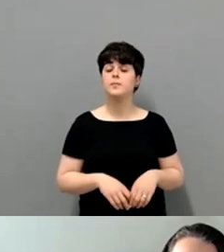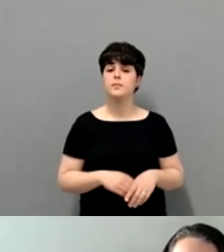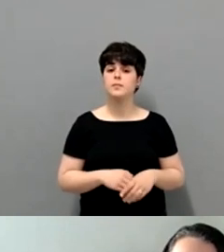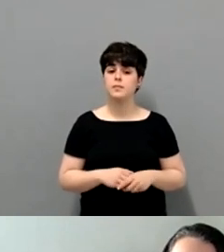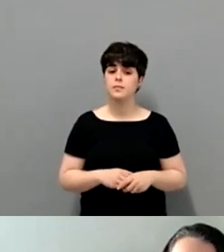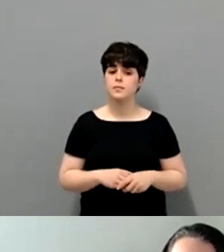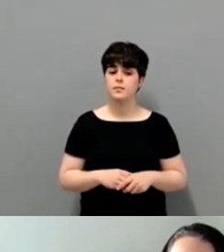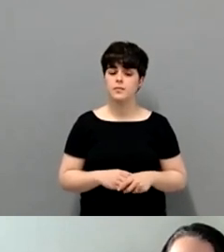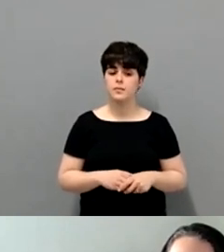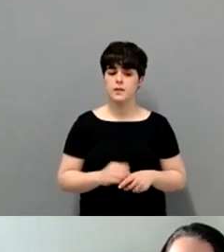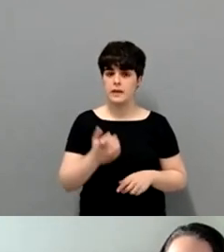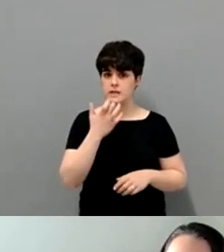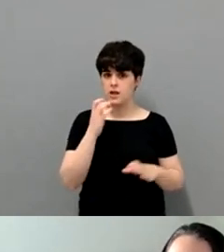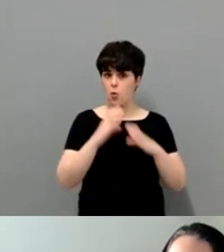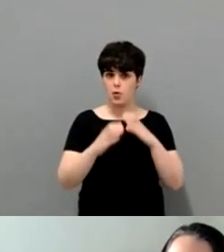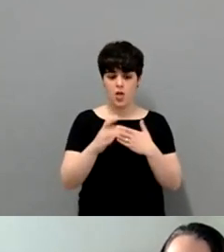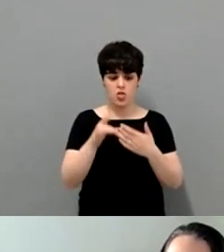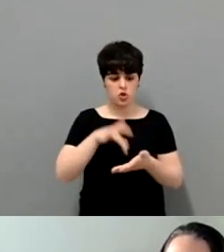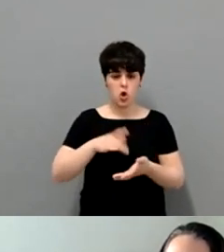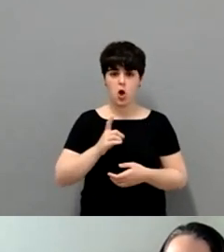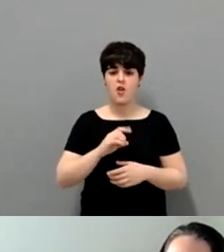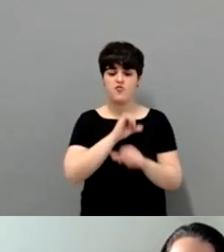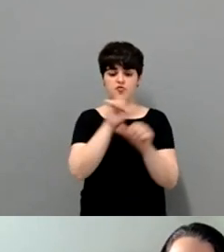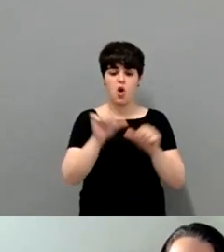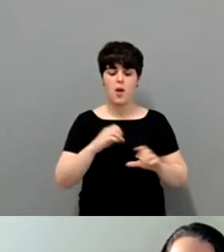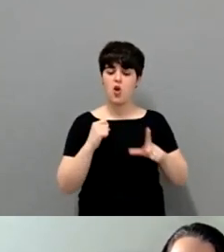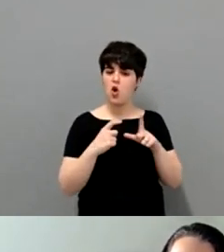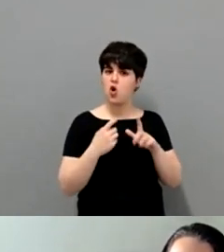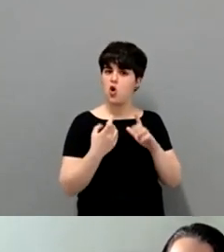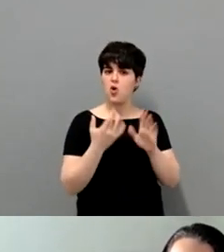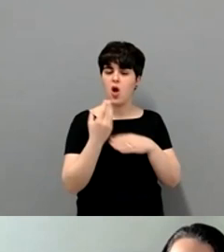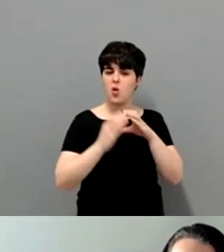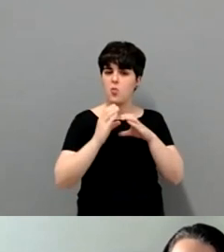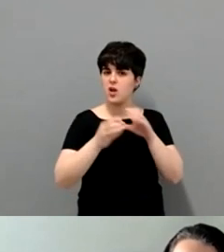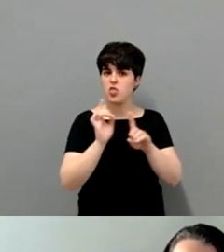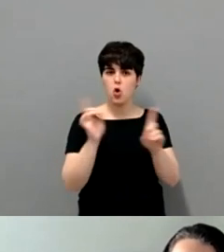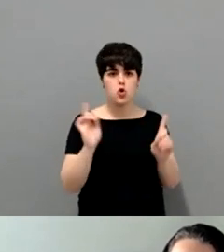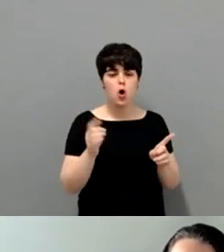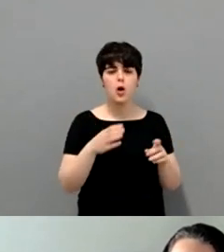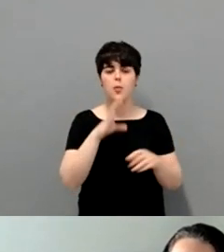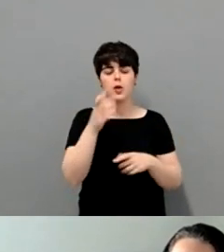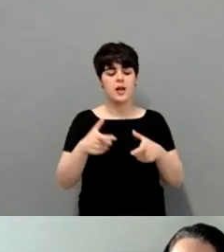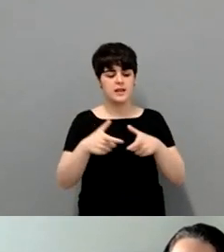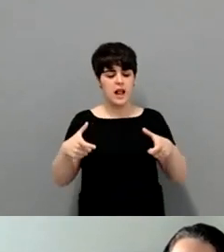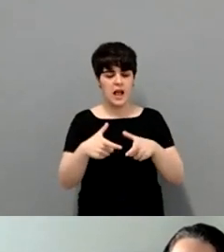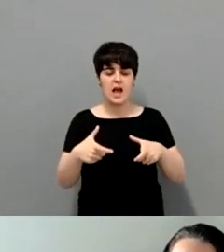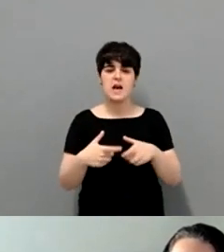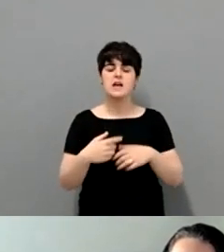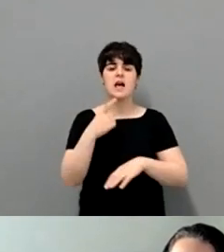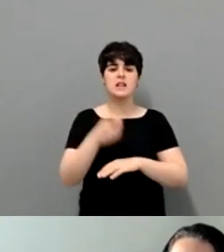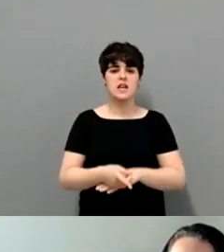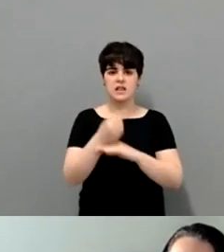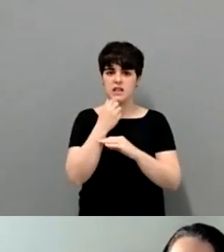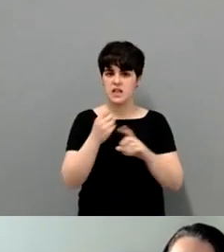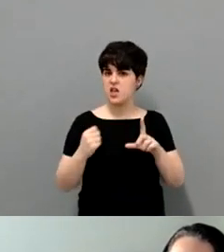Si no se comunica con sus clientes por correo, ¿por qué la tarjeta de la directora pone su